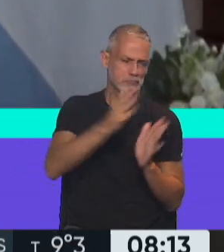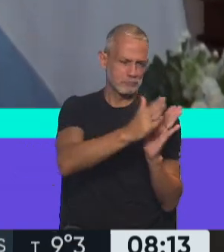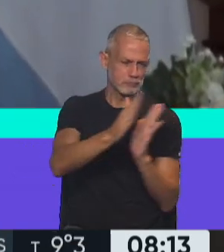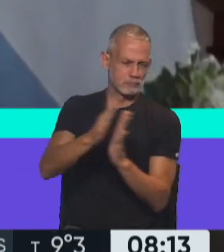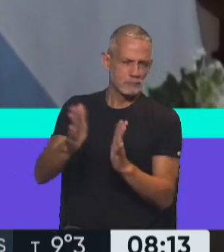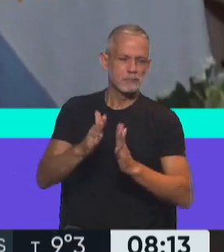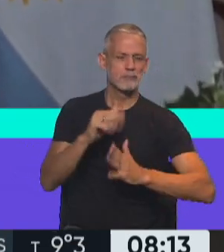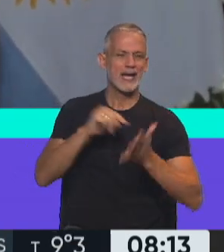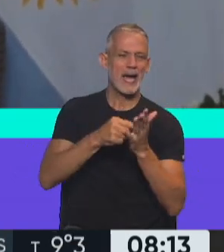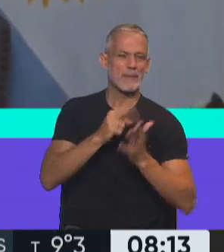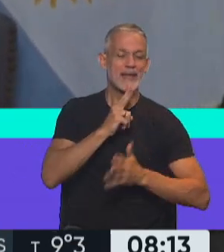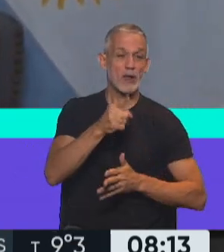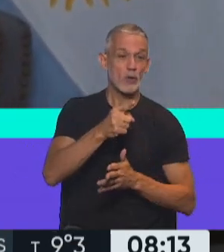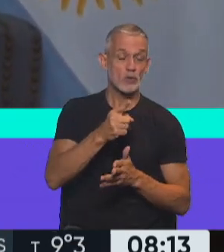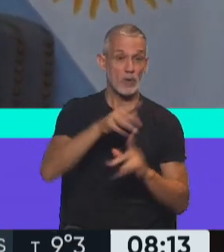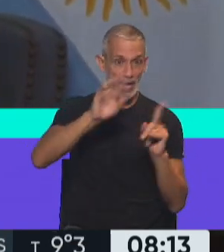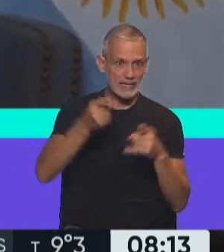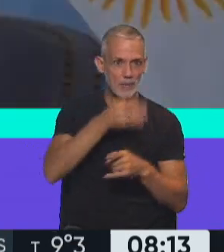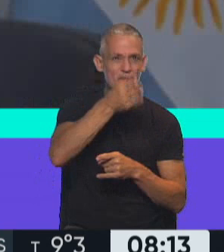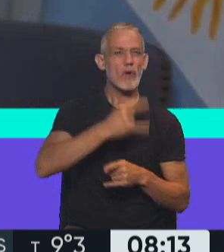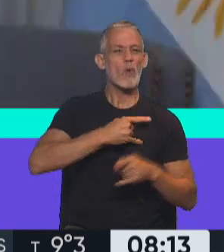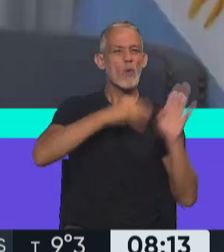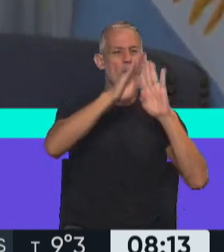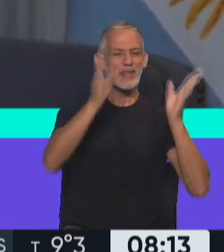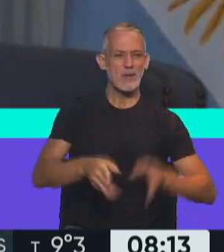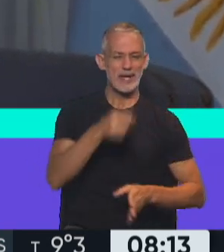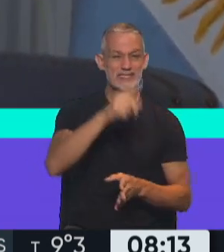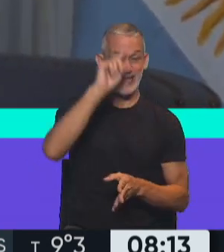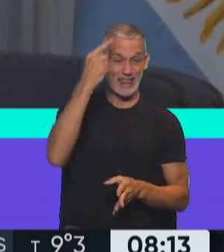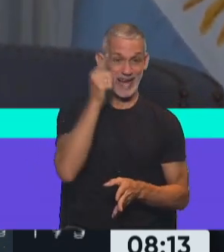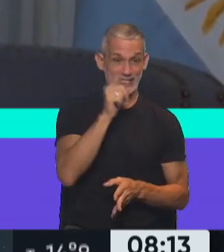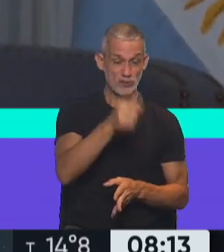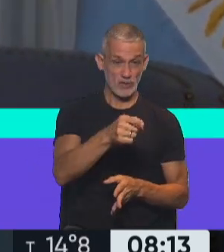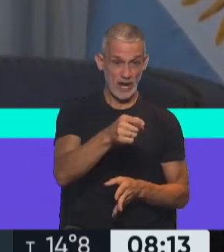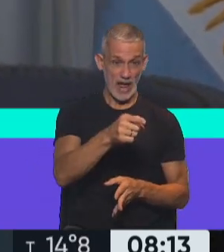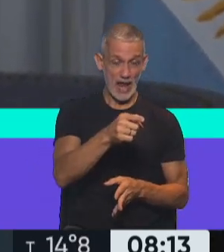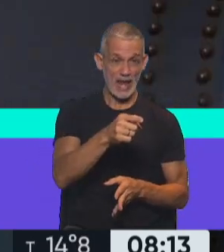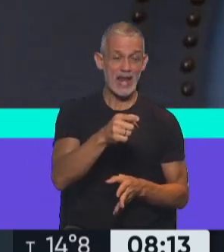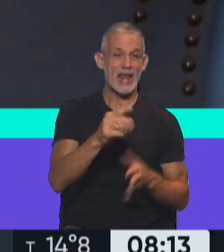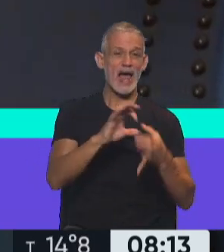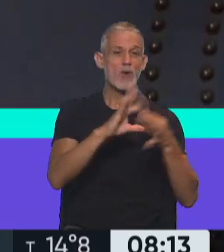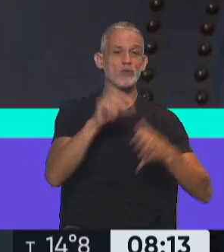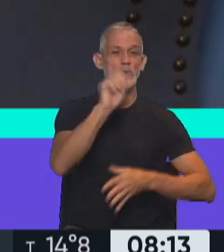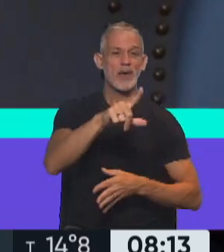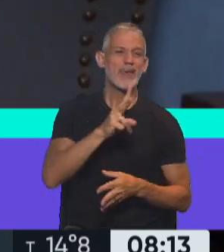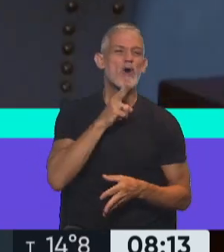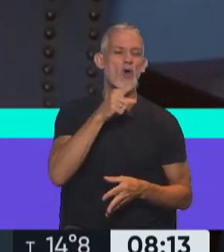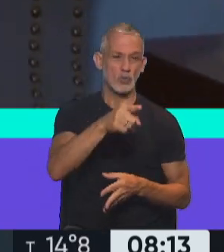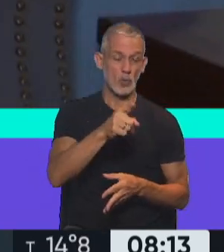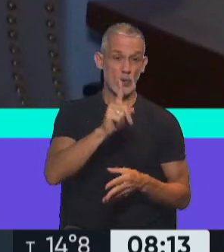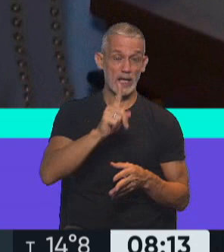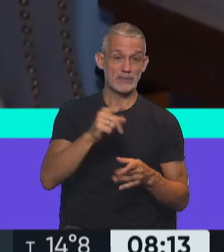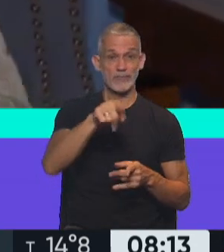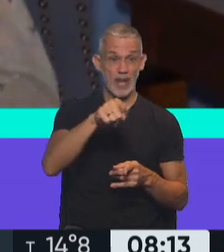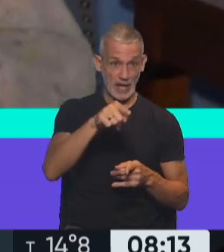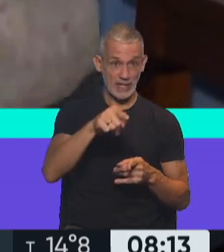horas en Tegucigalpa, estuvo en la Universidad Nacional Autónoma de Honduras. Allí